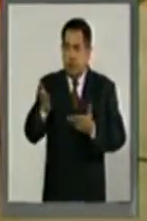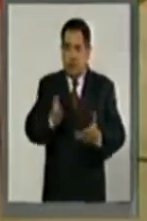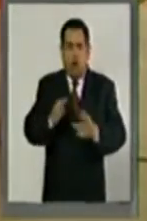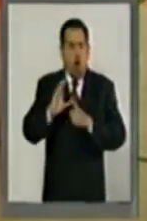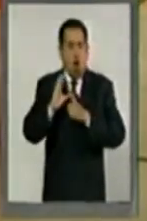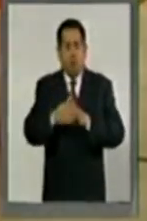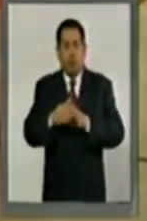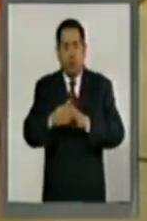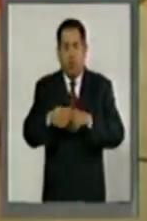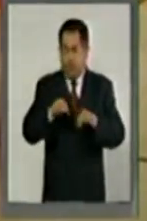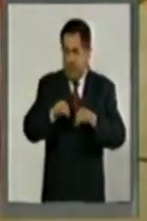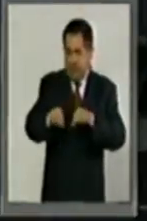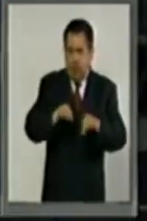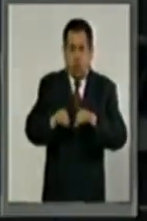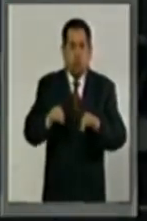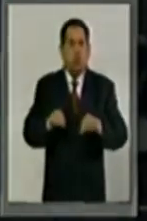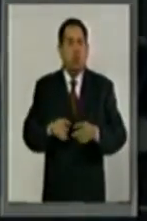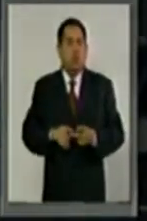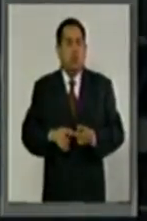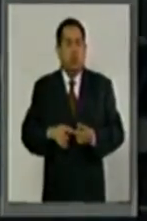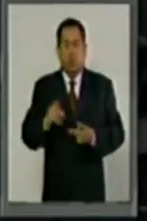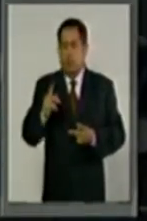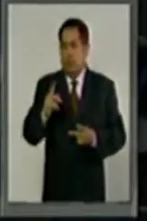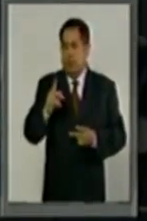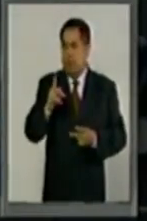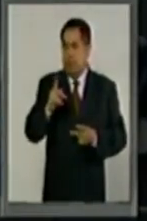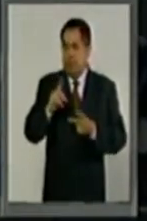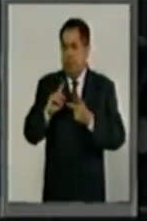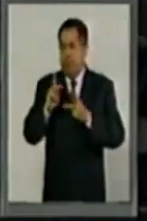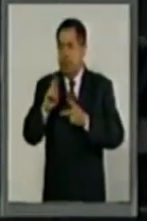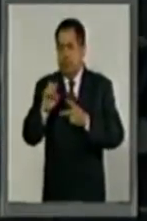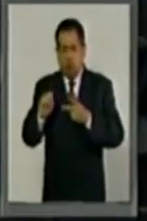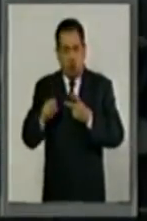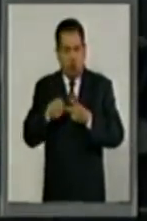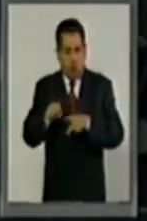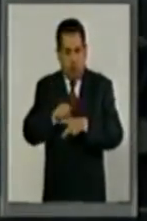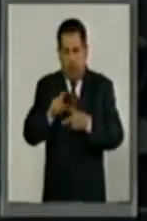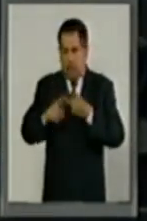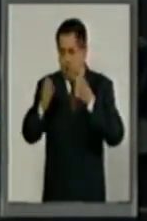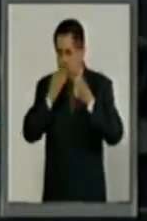Comisiones Unidas de Trabajo y Previsión Social y de Estudios Legislativos, primera.